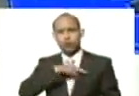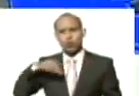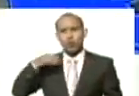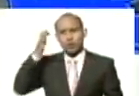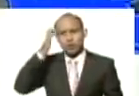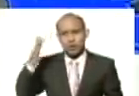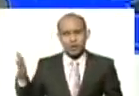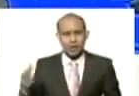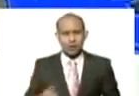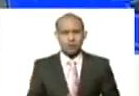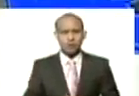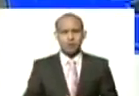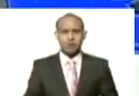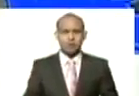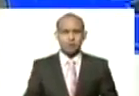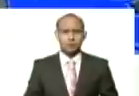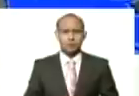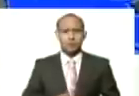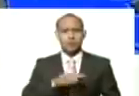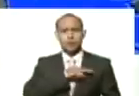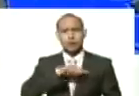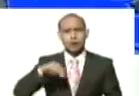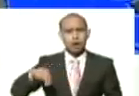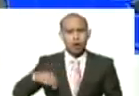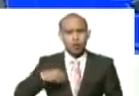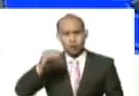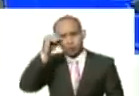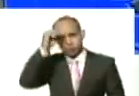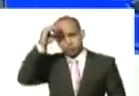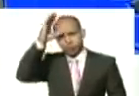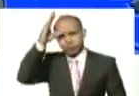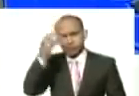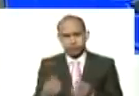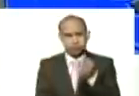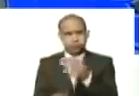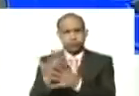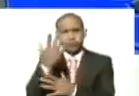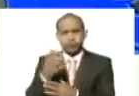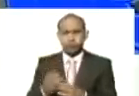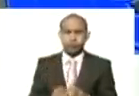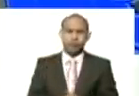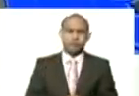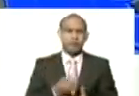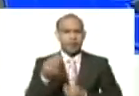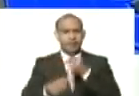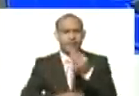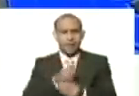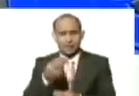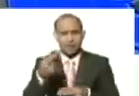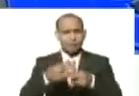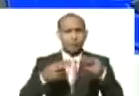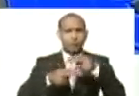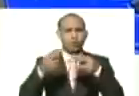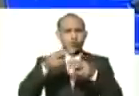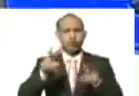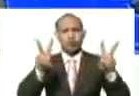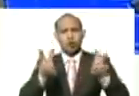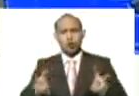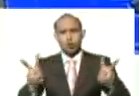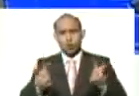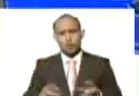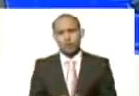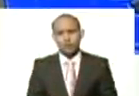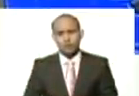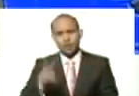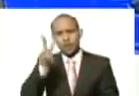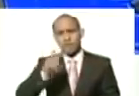inteligencia, de nuestra capacidad de creación, de inventiva, de construcción de lo nuevo.